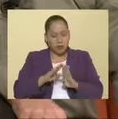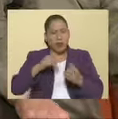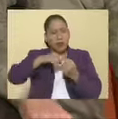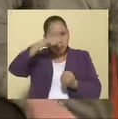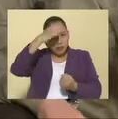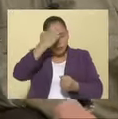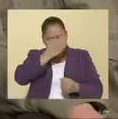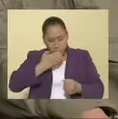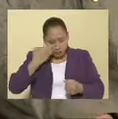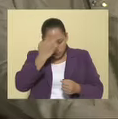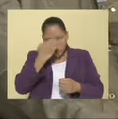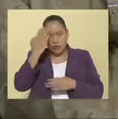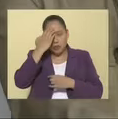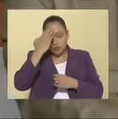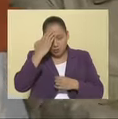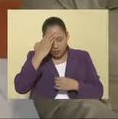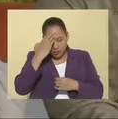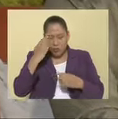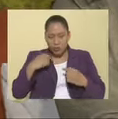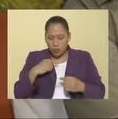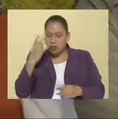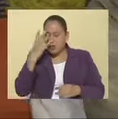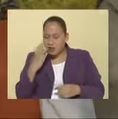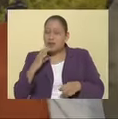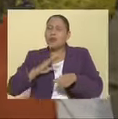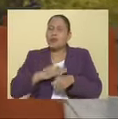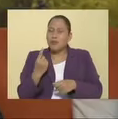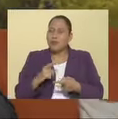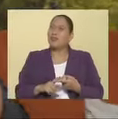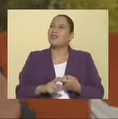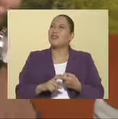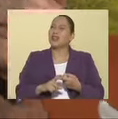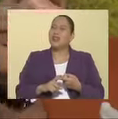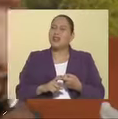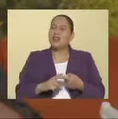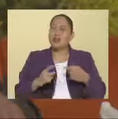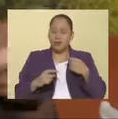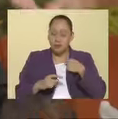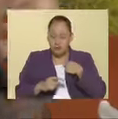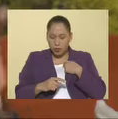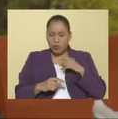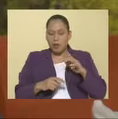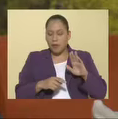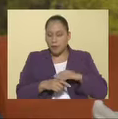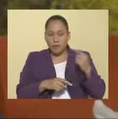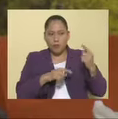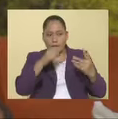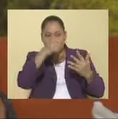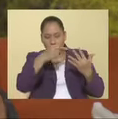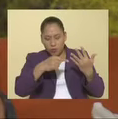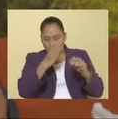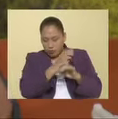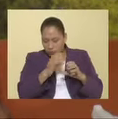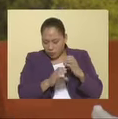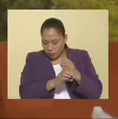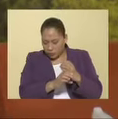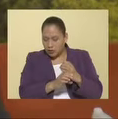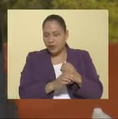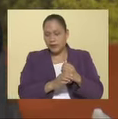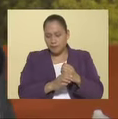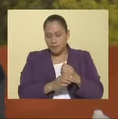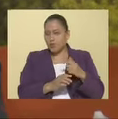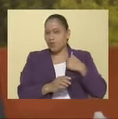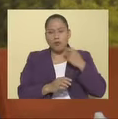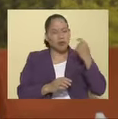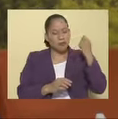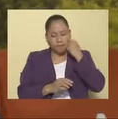autoconoces, entiendes por qué se formó la tristeza, que es un acto dependiente entre muchas cosas técnicas más, y la